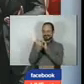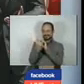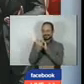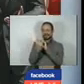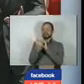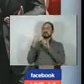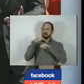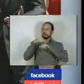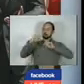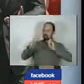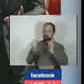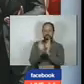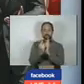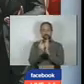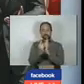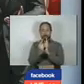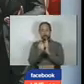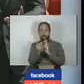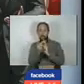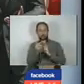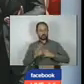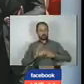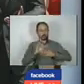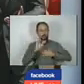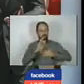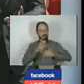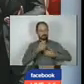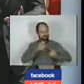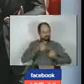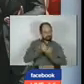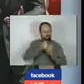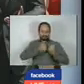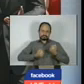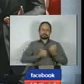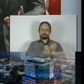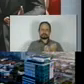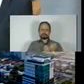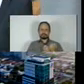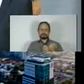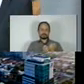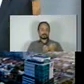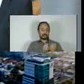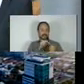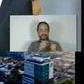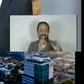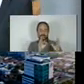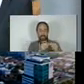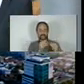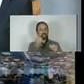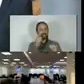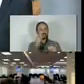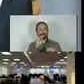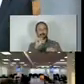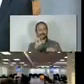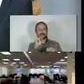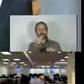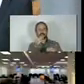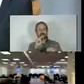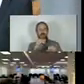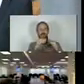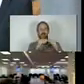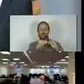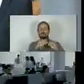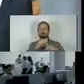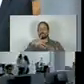encuentro en el que se comprometieron a fortalecer la cooperación bilateral durante la reunión en Managua y transmitida en cadena nacional.